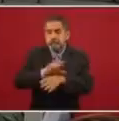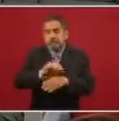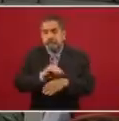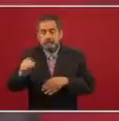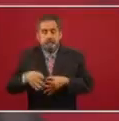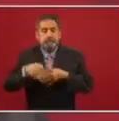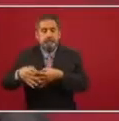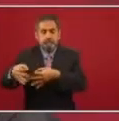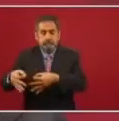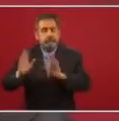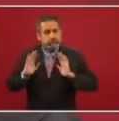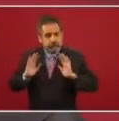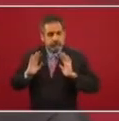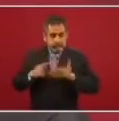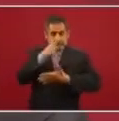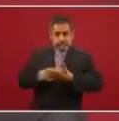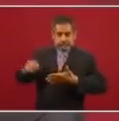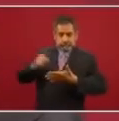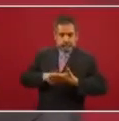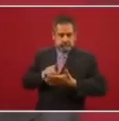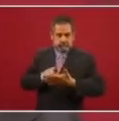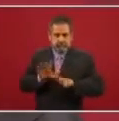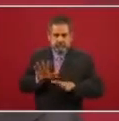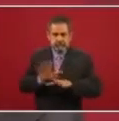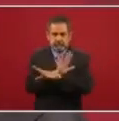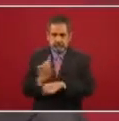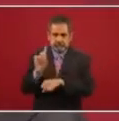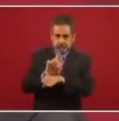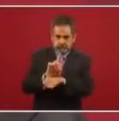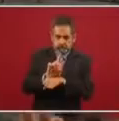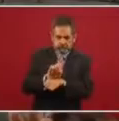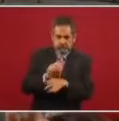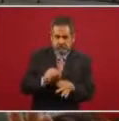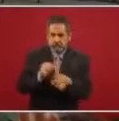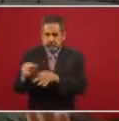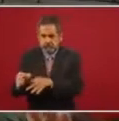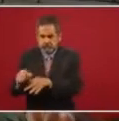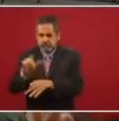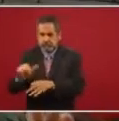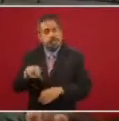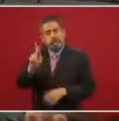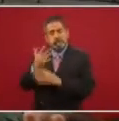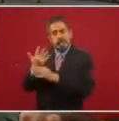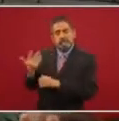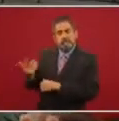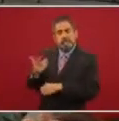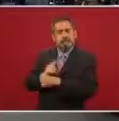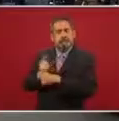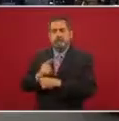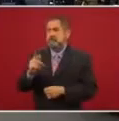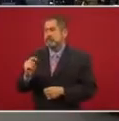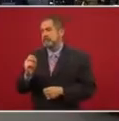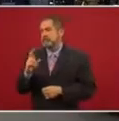pero tomemos ya la palabra concreta de lo que en su momento dirá a lo largo del día de hoy una segunda pregunta